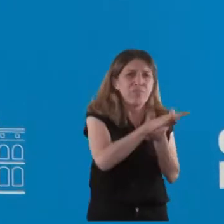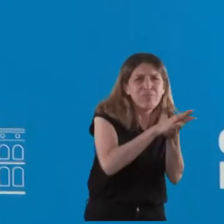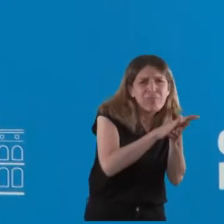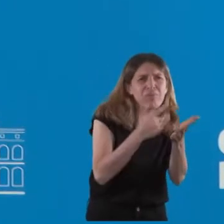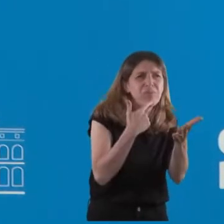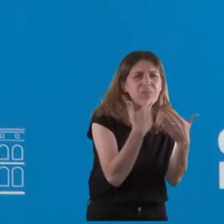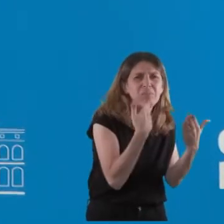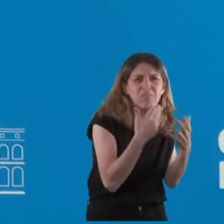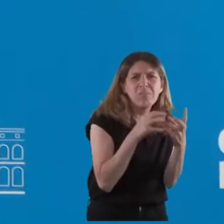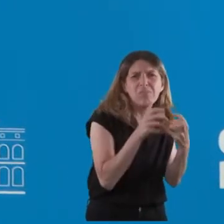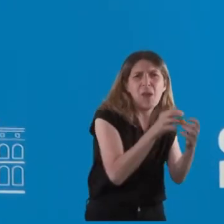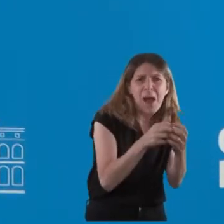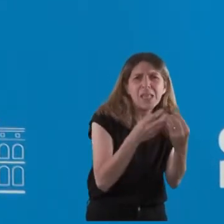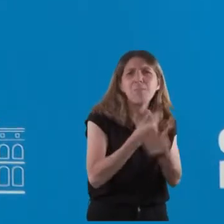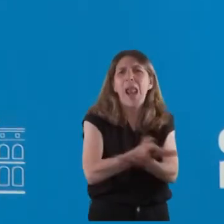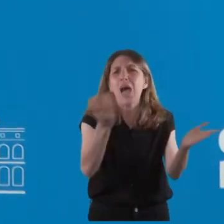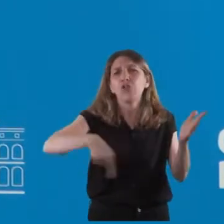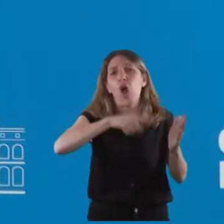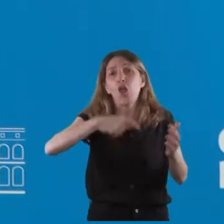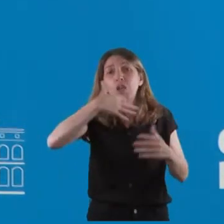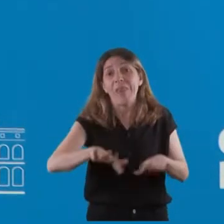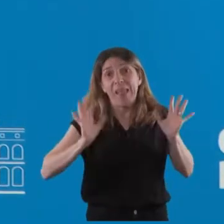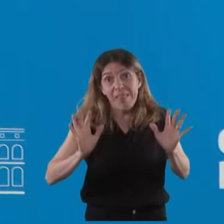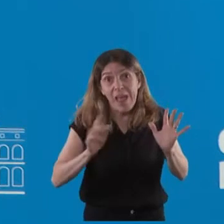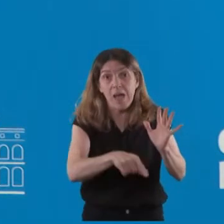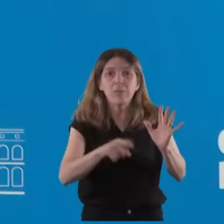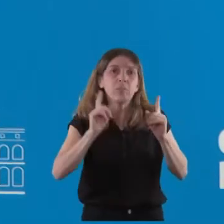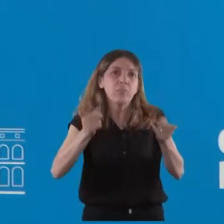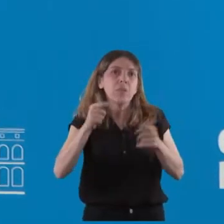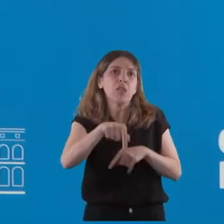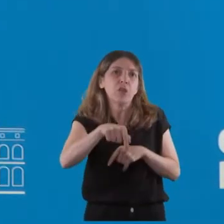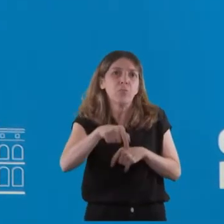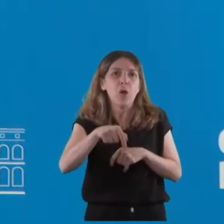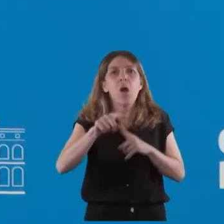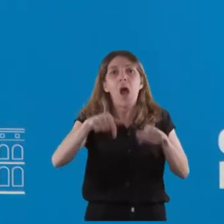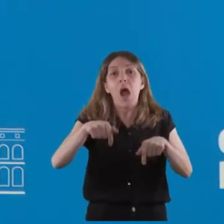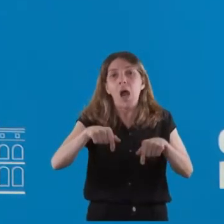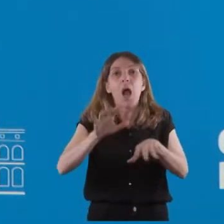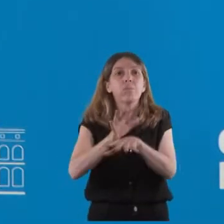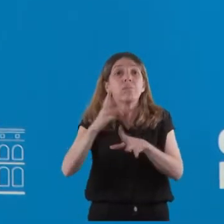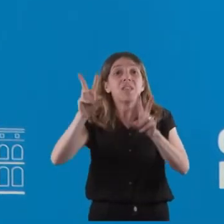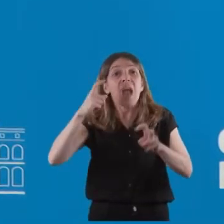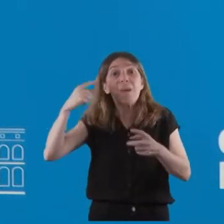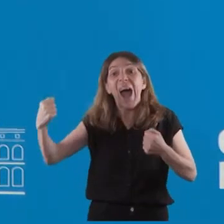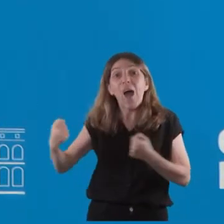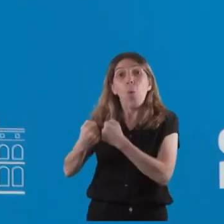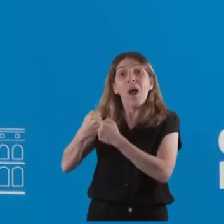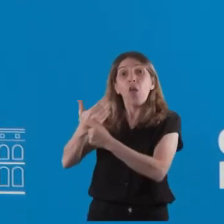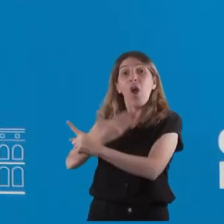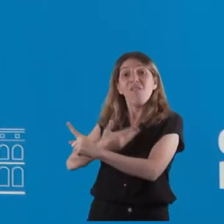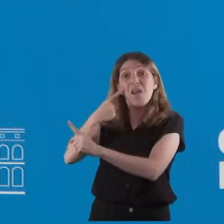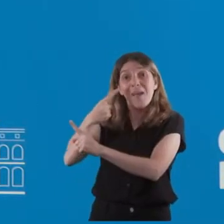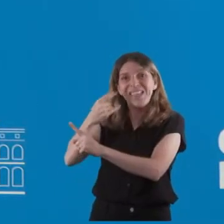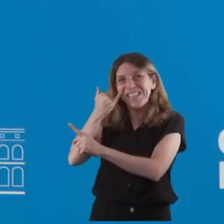para intentar que todos y todas entendamos que en este en este mundo el acuerdo con el fondo monetario internacional que hemos alcanzado